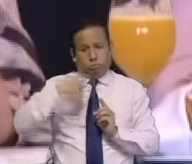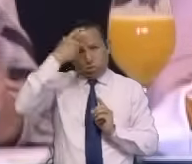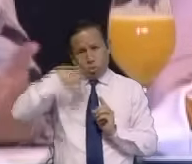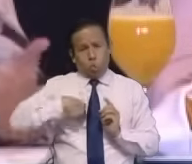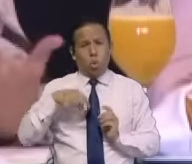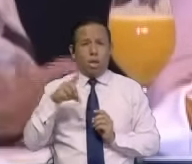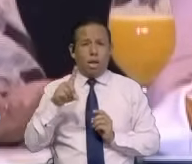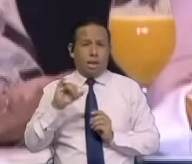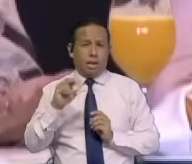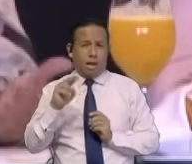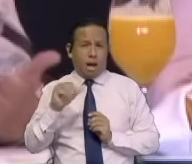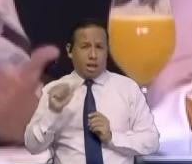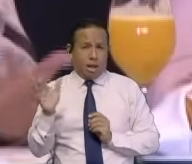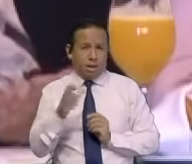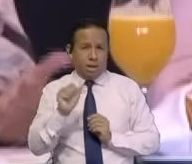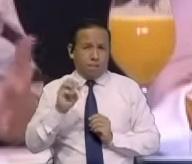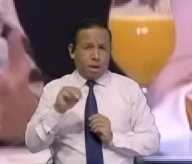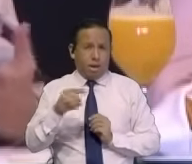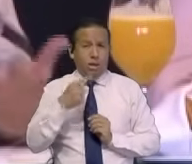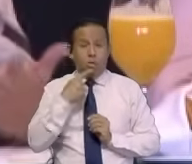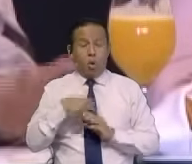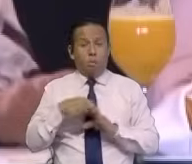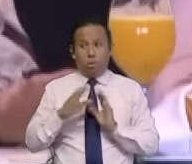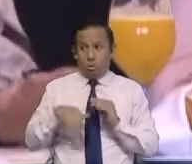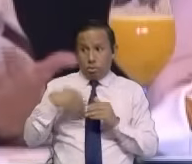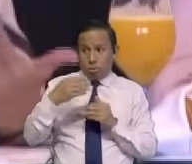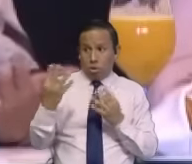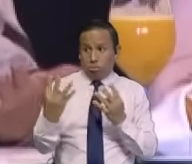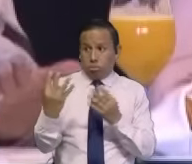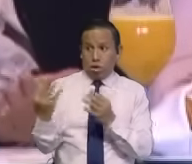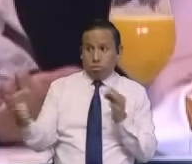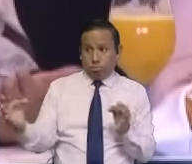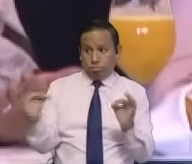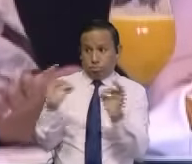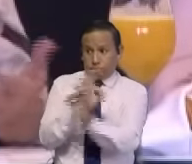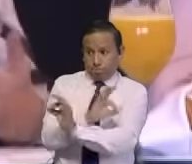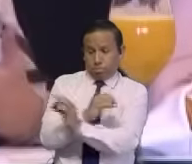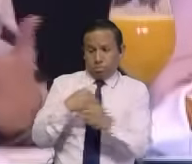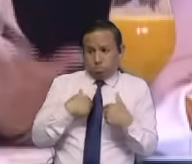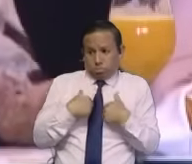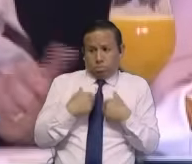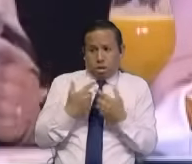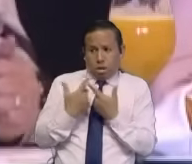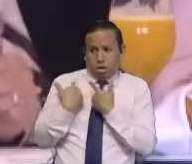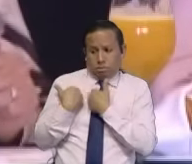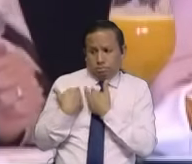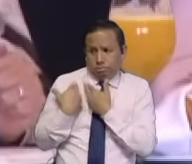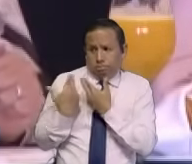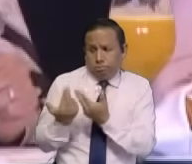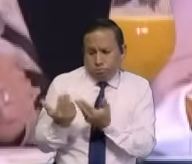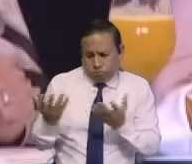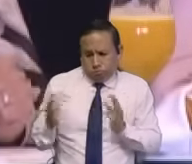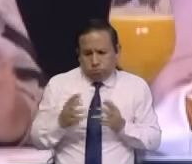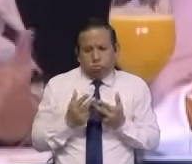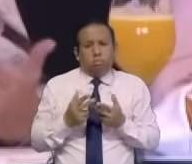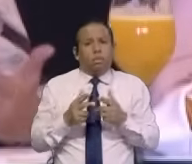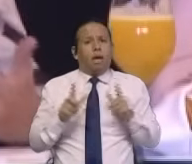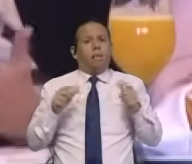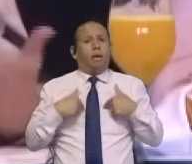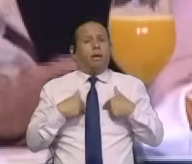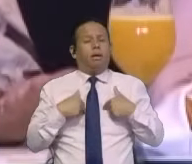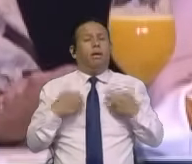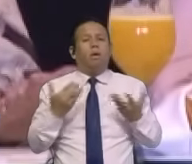que cuando ya se sepa quiénes son las personas que nos van a reemplazar o van a asumir estas funciones, tener